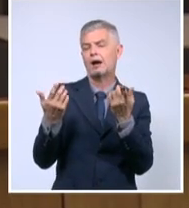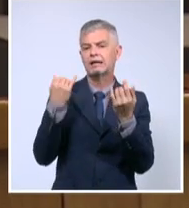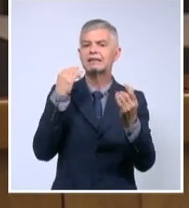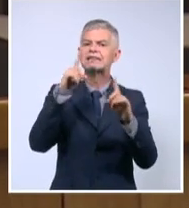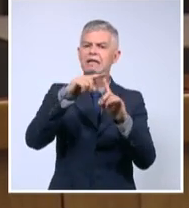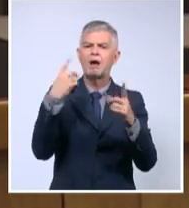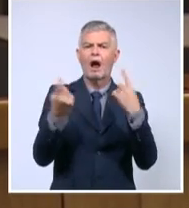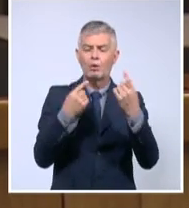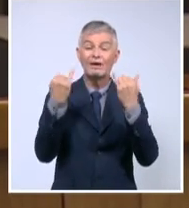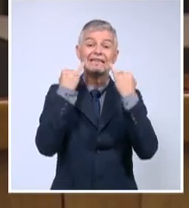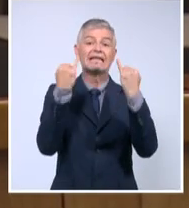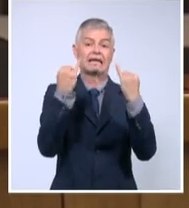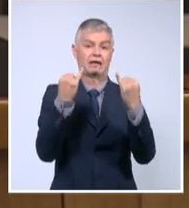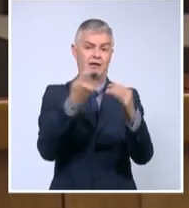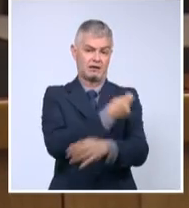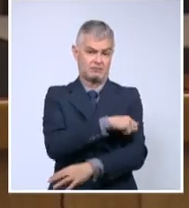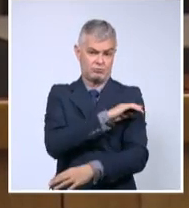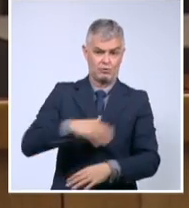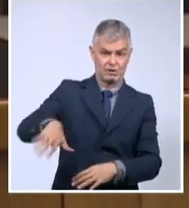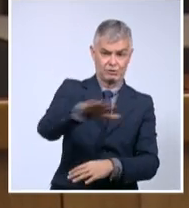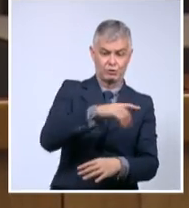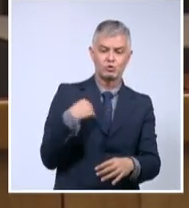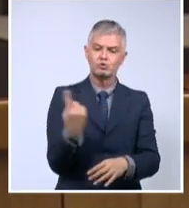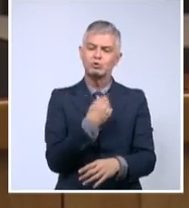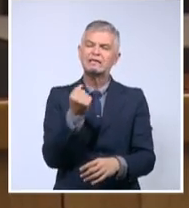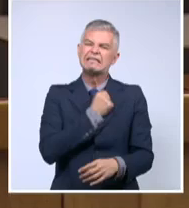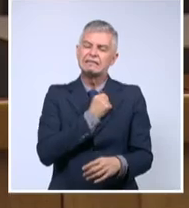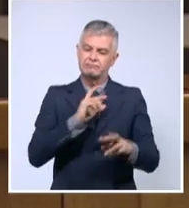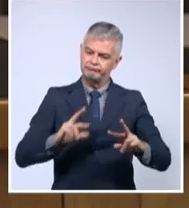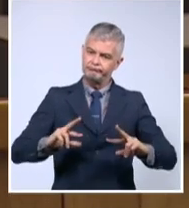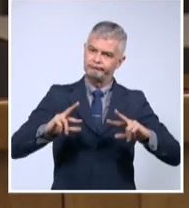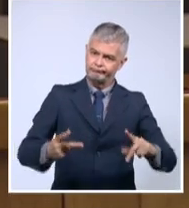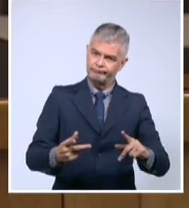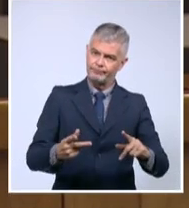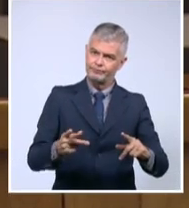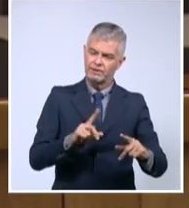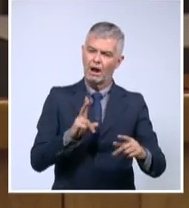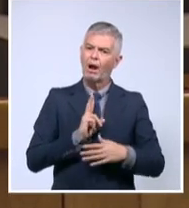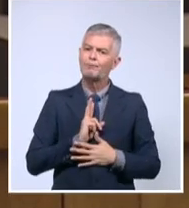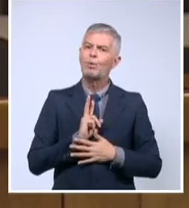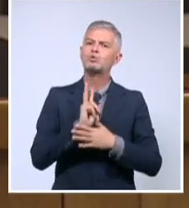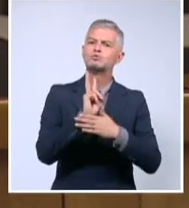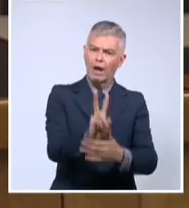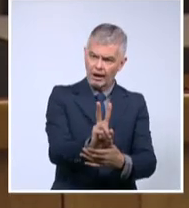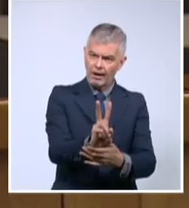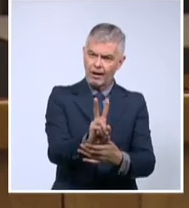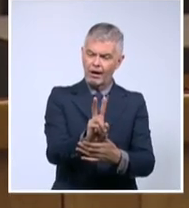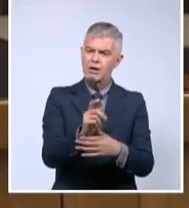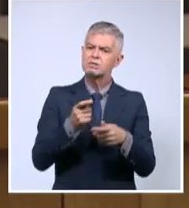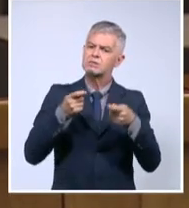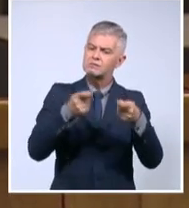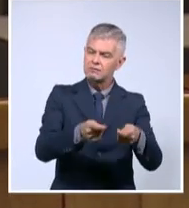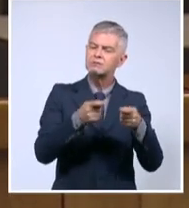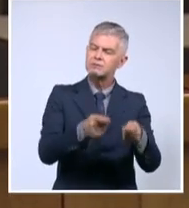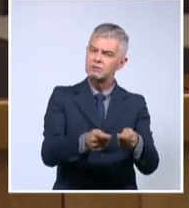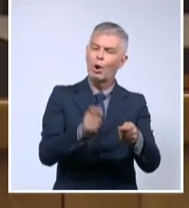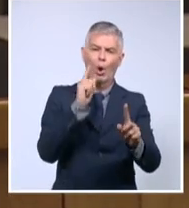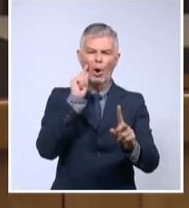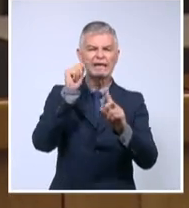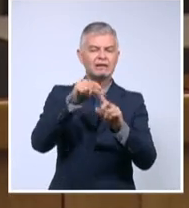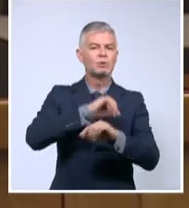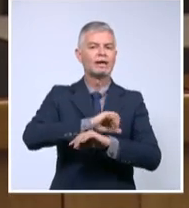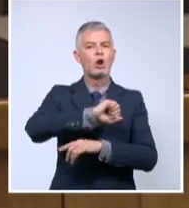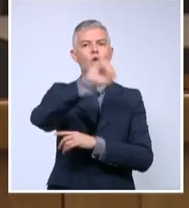población. Queremos ratificar la invariable voluntad de perseverar en el propósito de poder contar con las normas